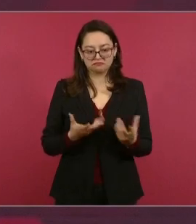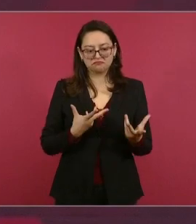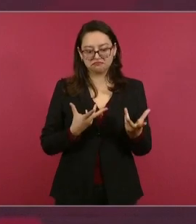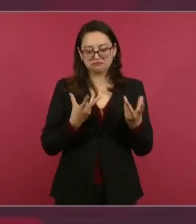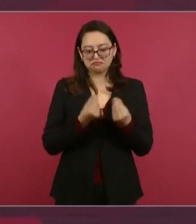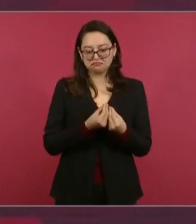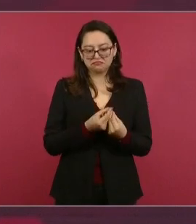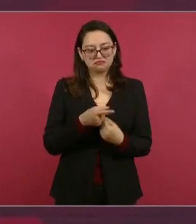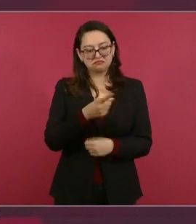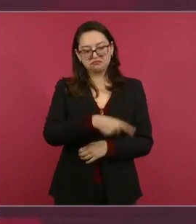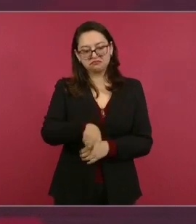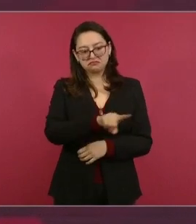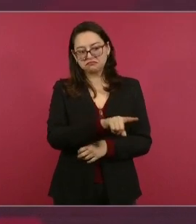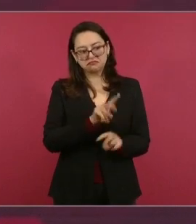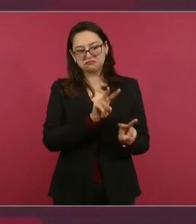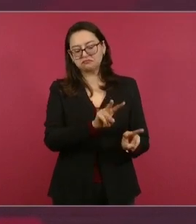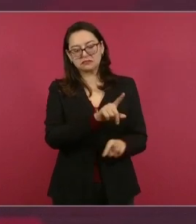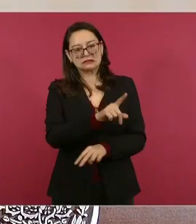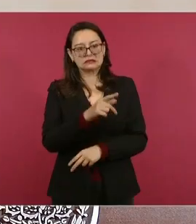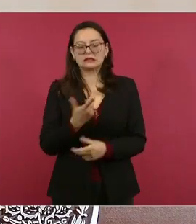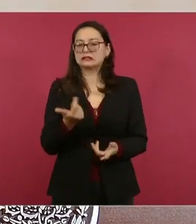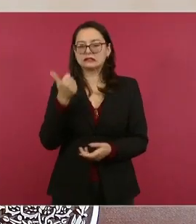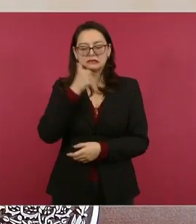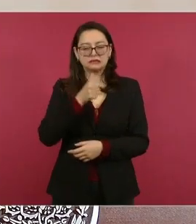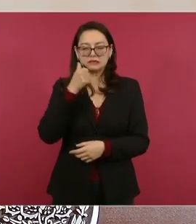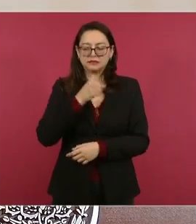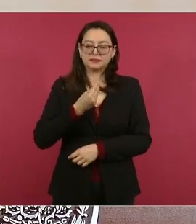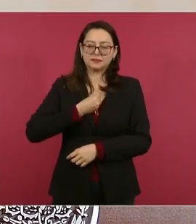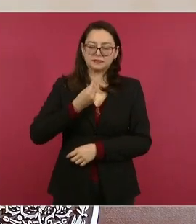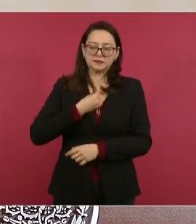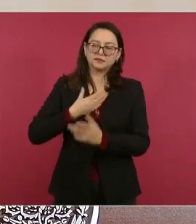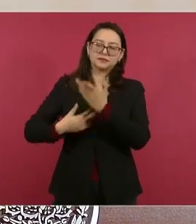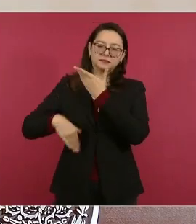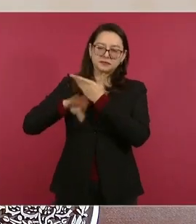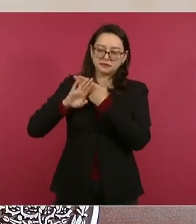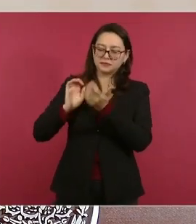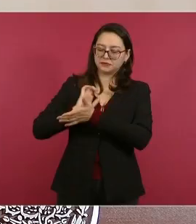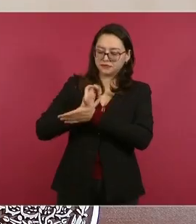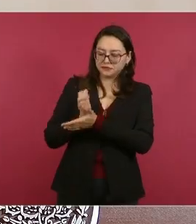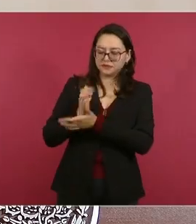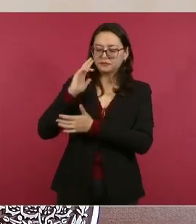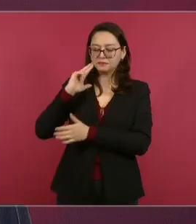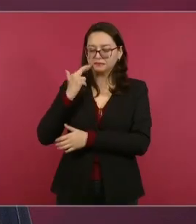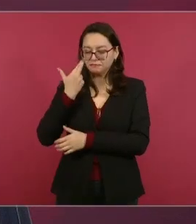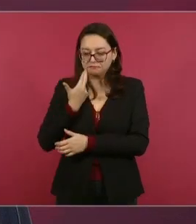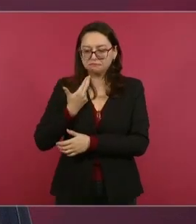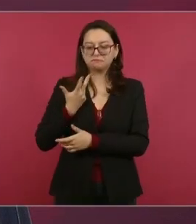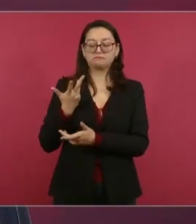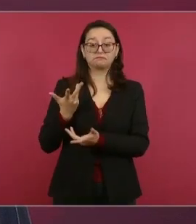de clasismo, de racismo, de exterminio,